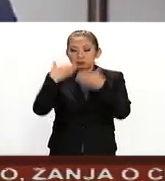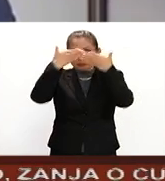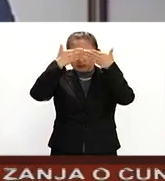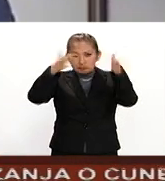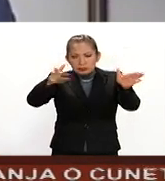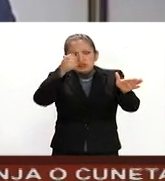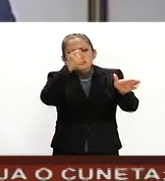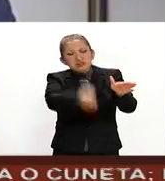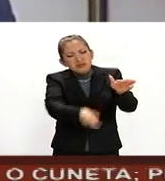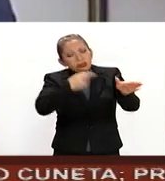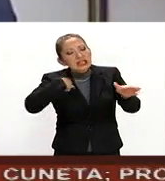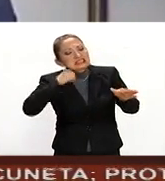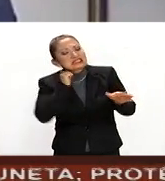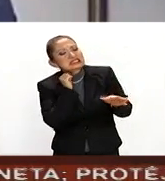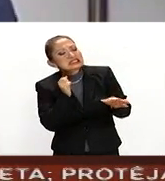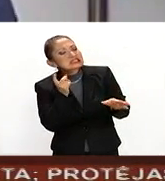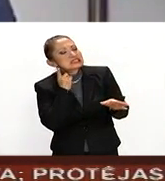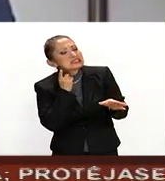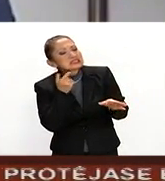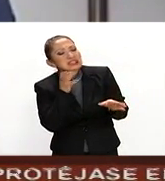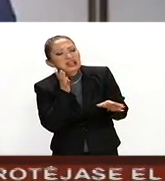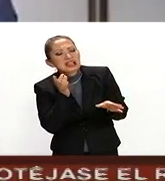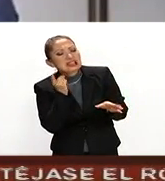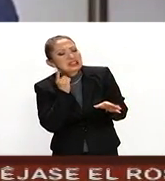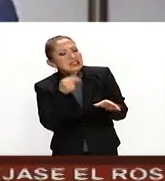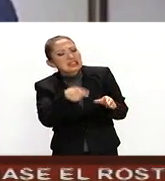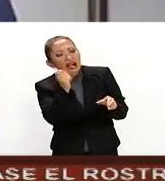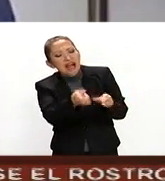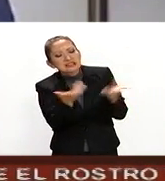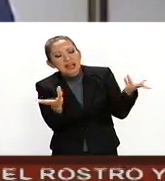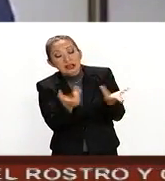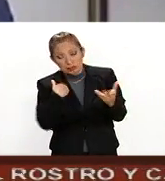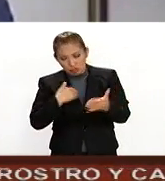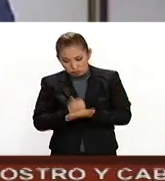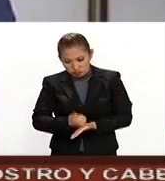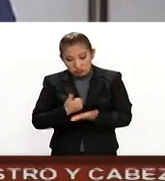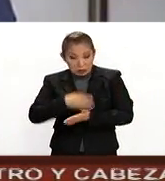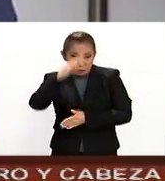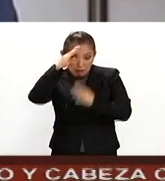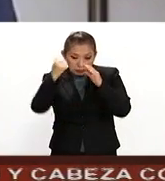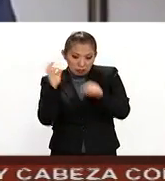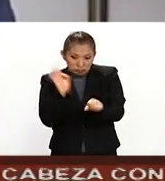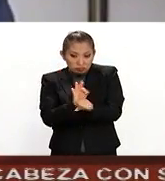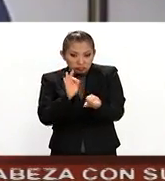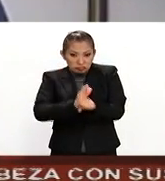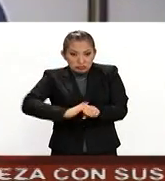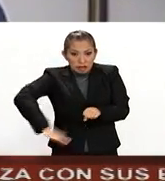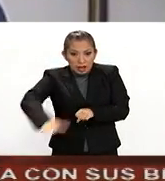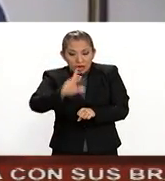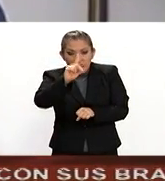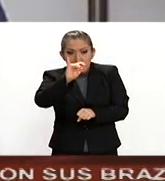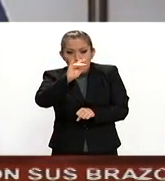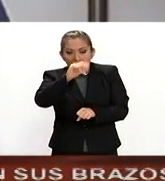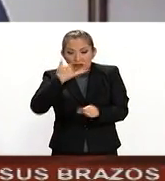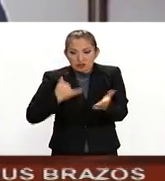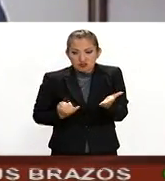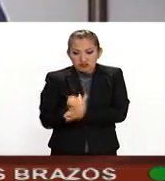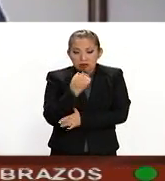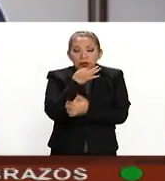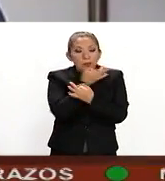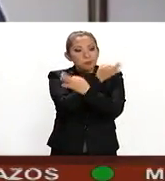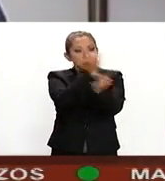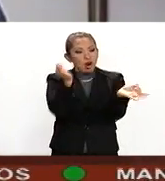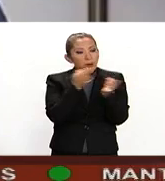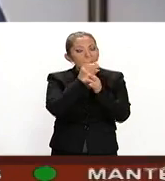la actividad parlamentaria de la tribuna más alta del país y así contribuimos, pienso, al fortalecimiento de nuestra democracia, al